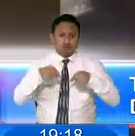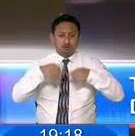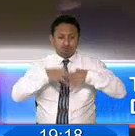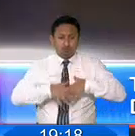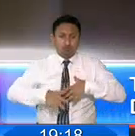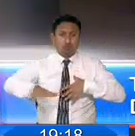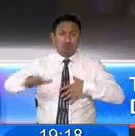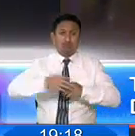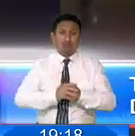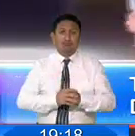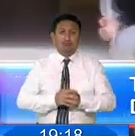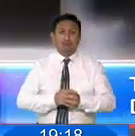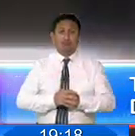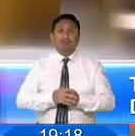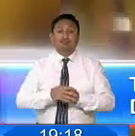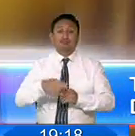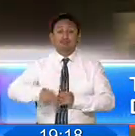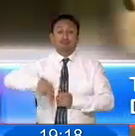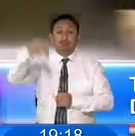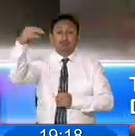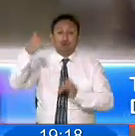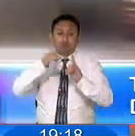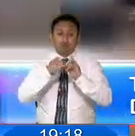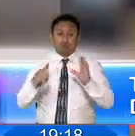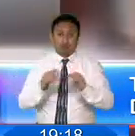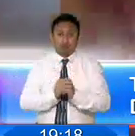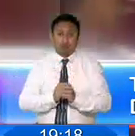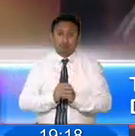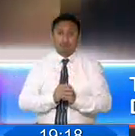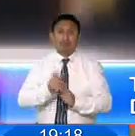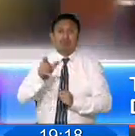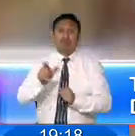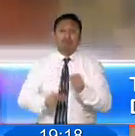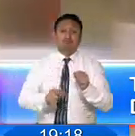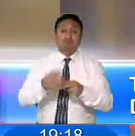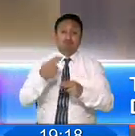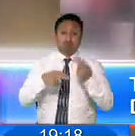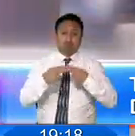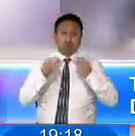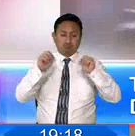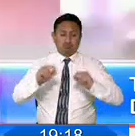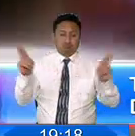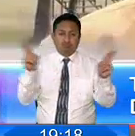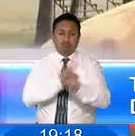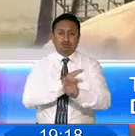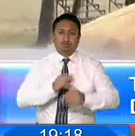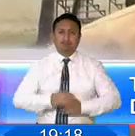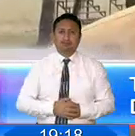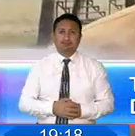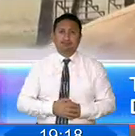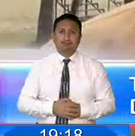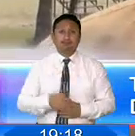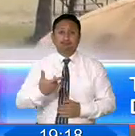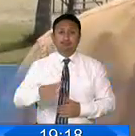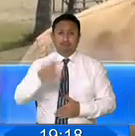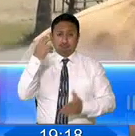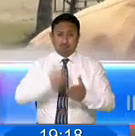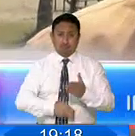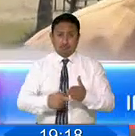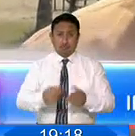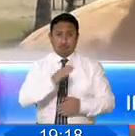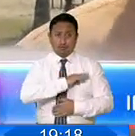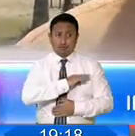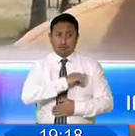balnearios de la zona norte de la península, donde algunos locales también fueron clausurados. Ha habido sanciones por parte del municipio, se